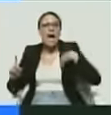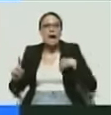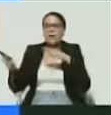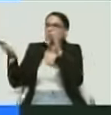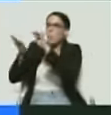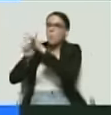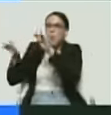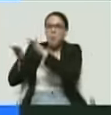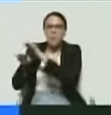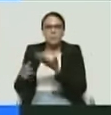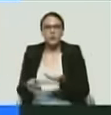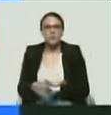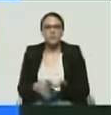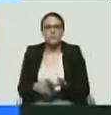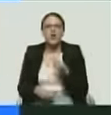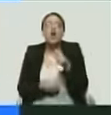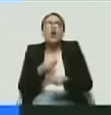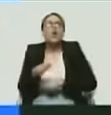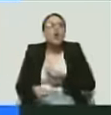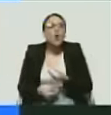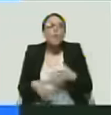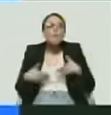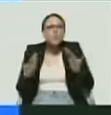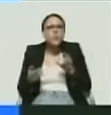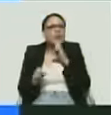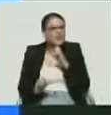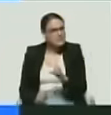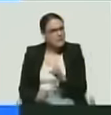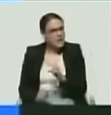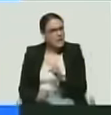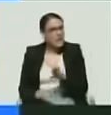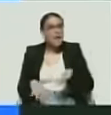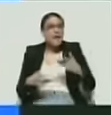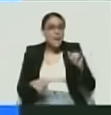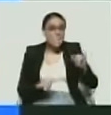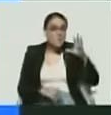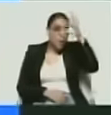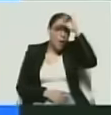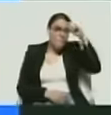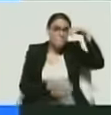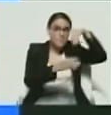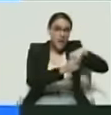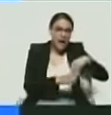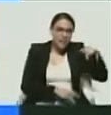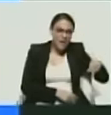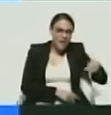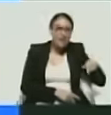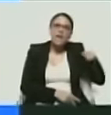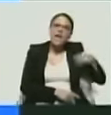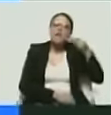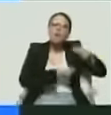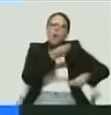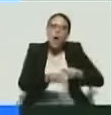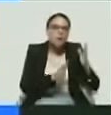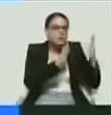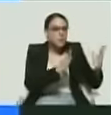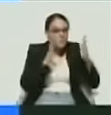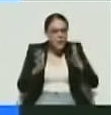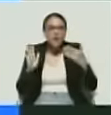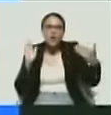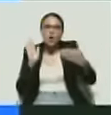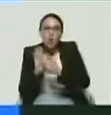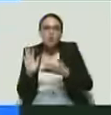posible que en una sede diplomática de otro país estén planificando acciones terroristas contra el sistema